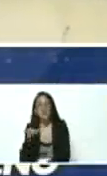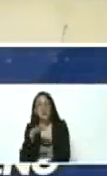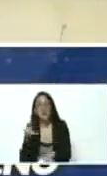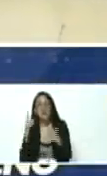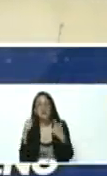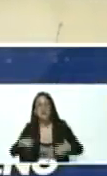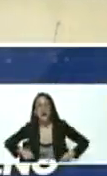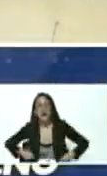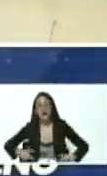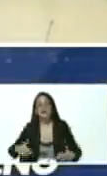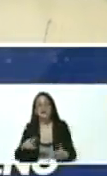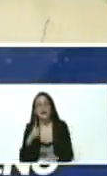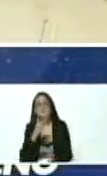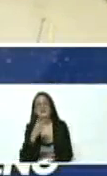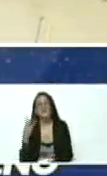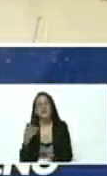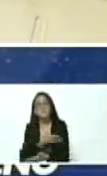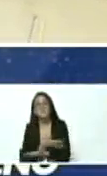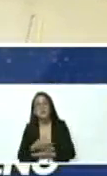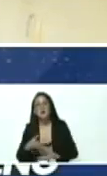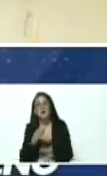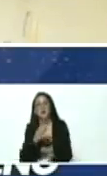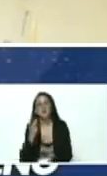tenido que gastar